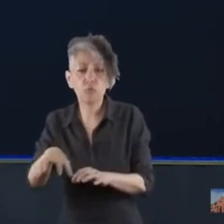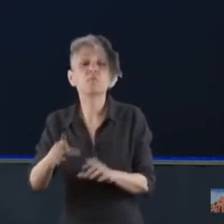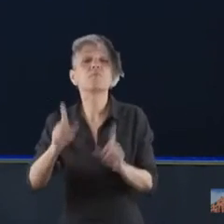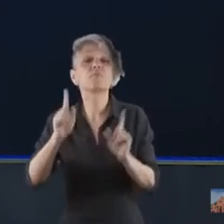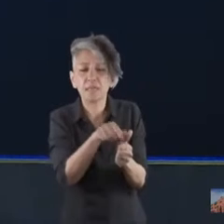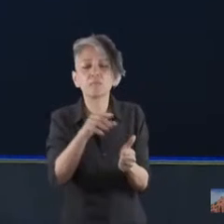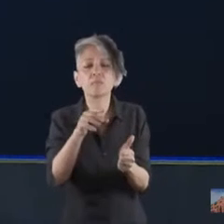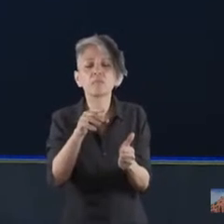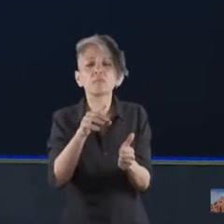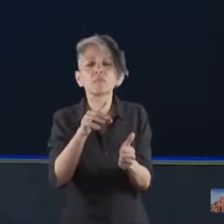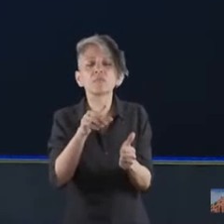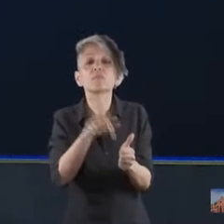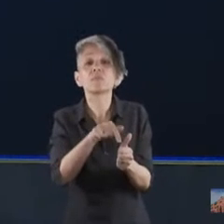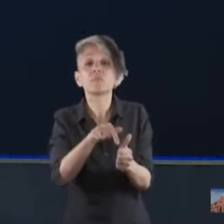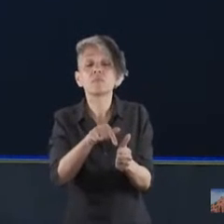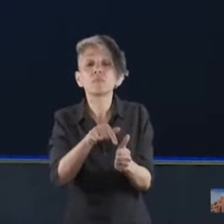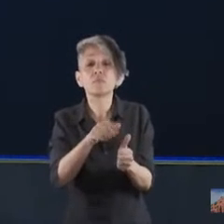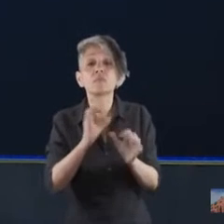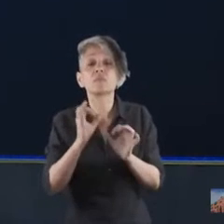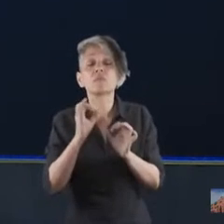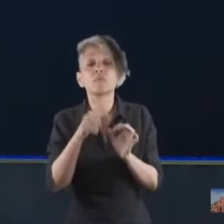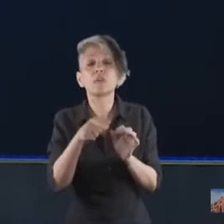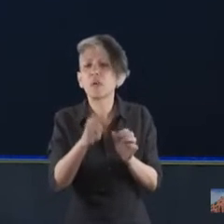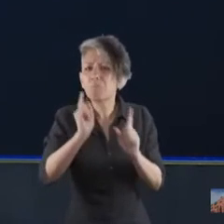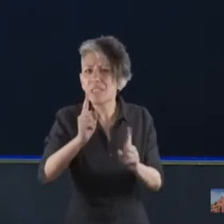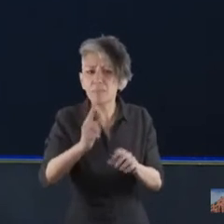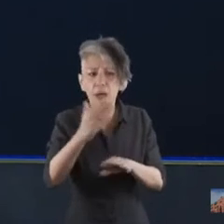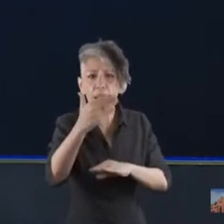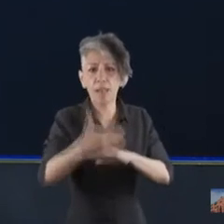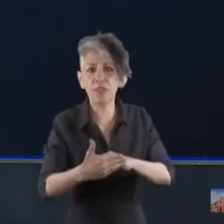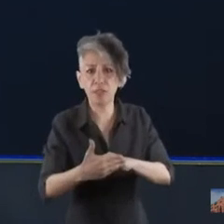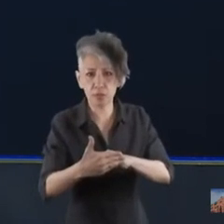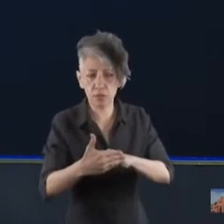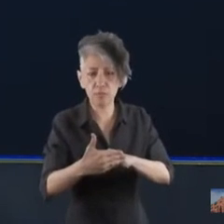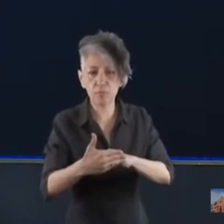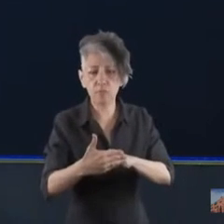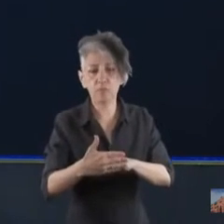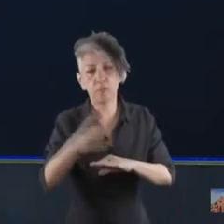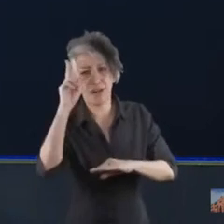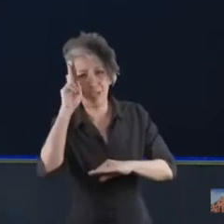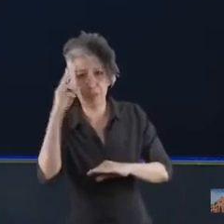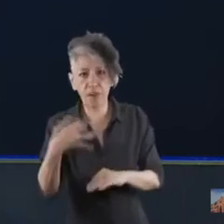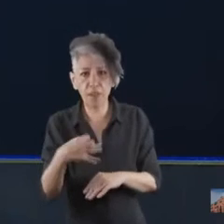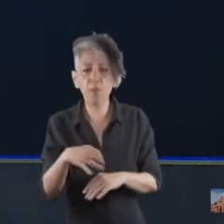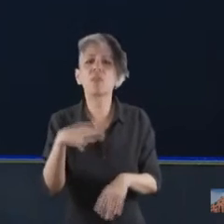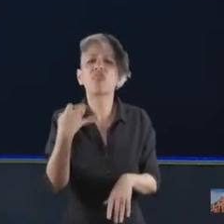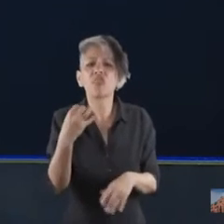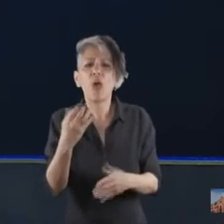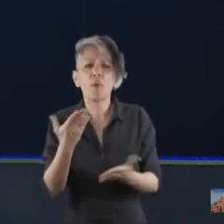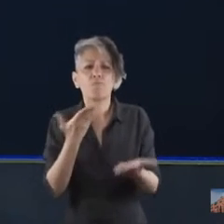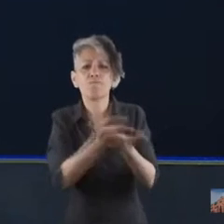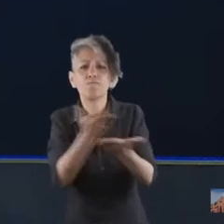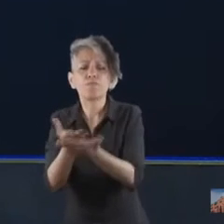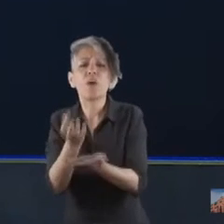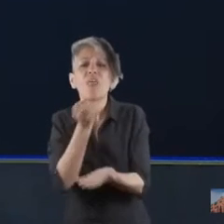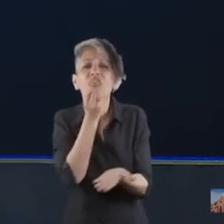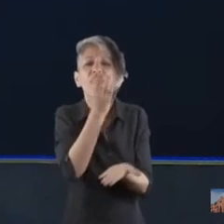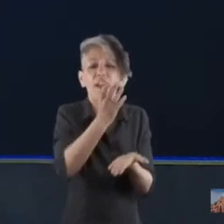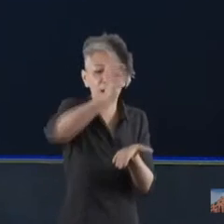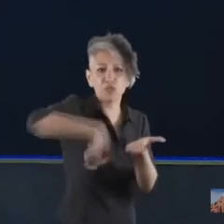quedan alcanzadas por esta limitación deberán presentar una declaración jurada mes a mes